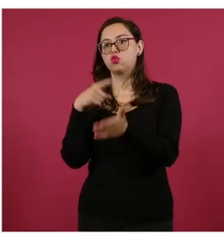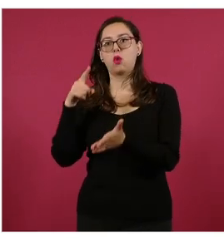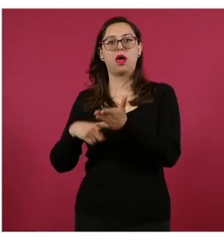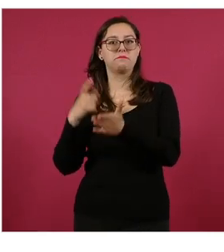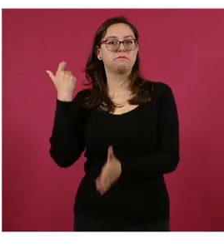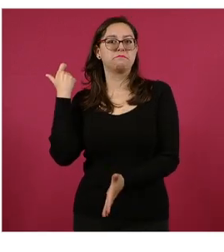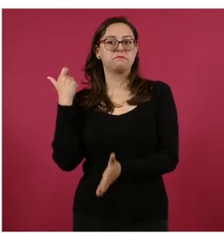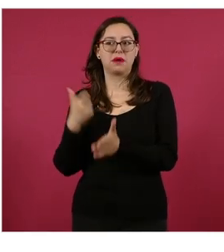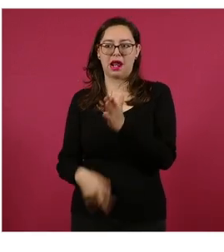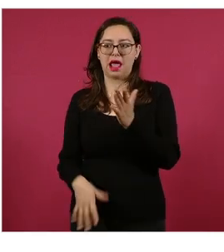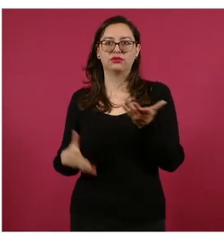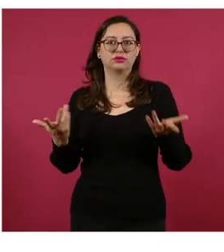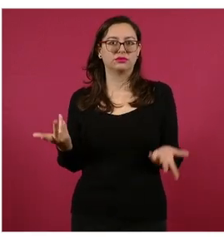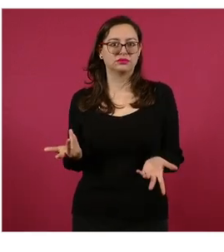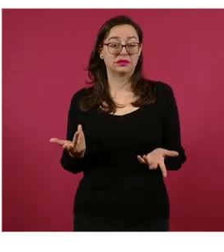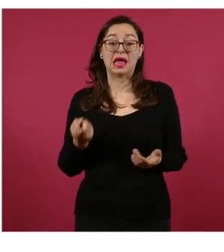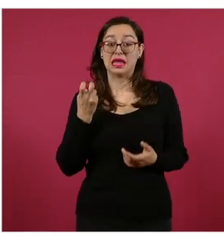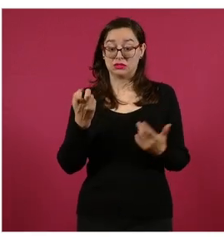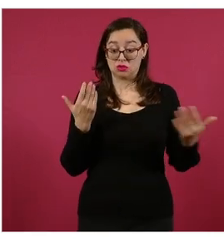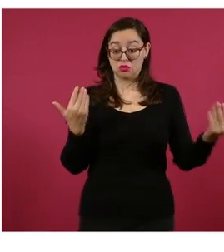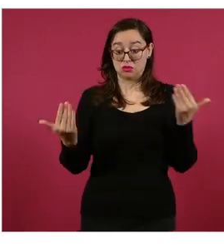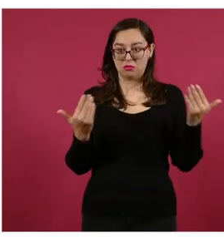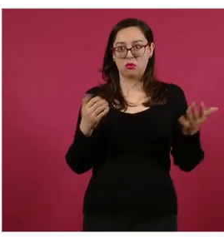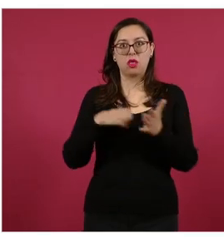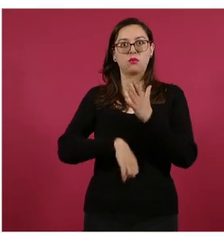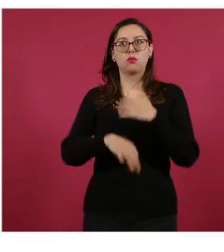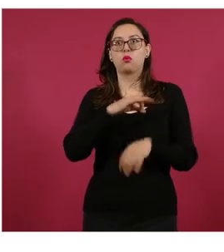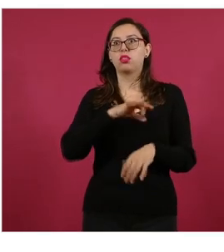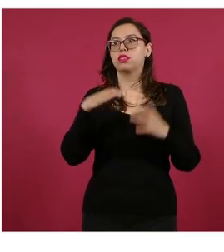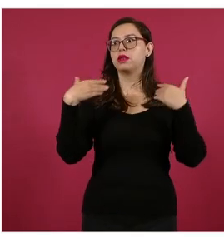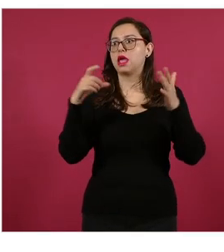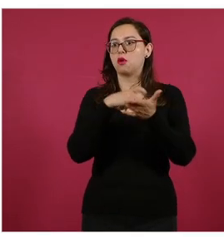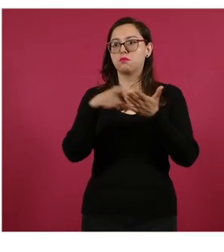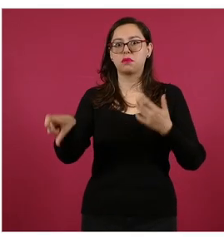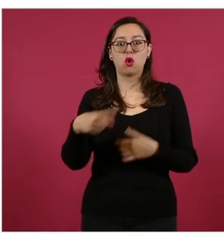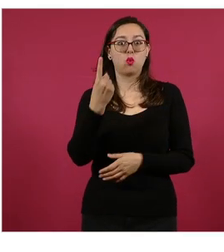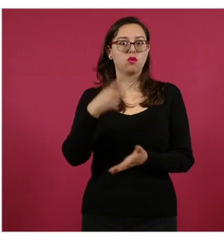Entonces, vale la pena tomar en cuenta esta comparación. Volvemos